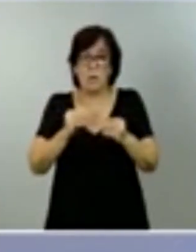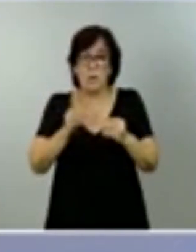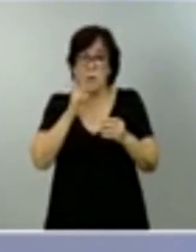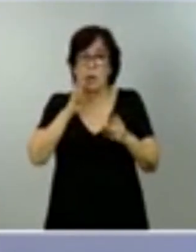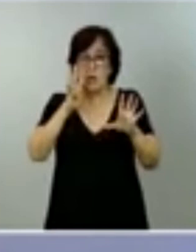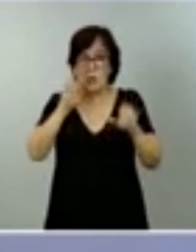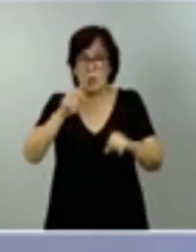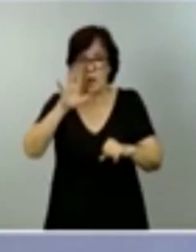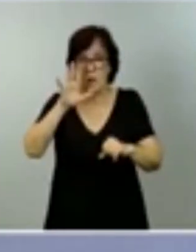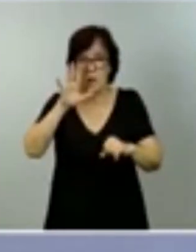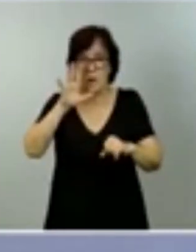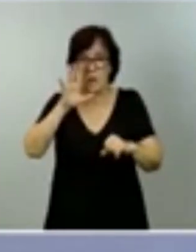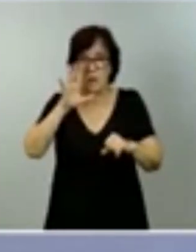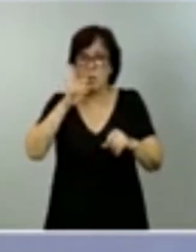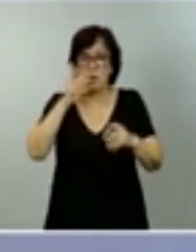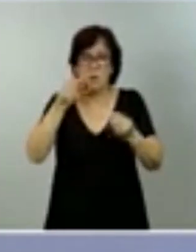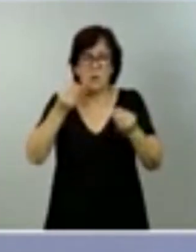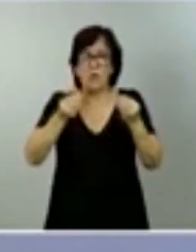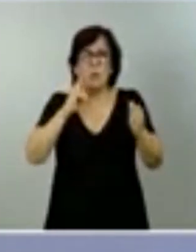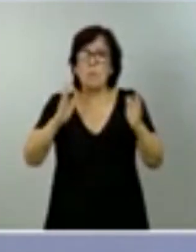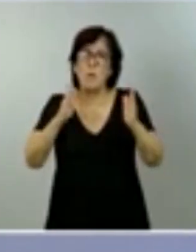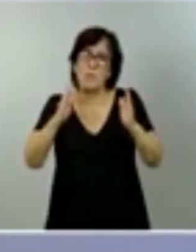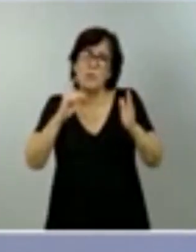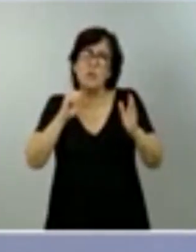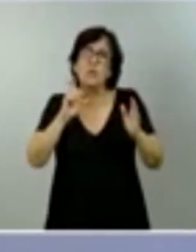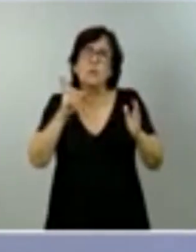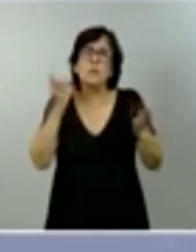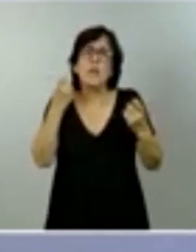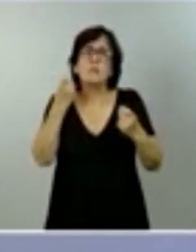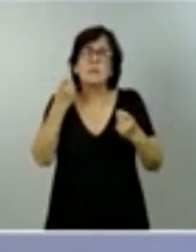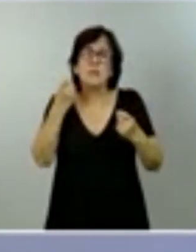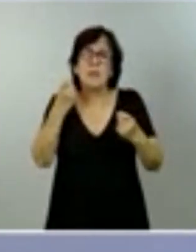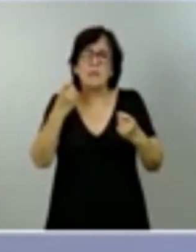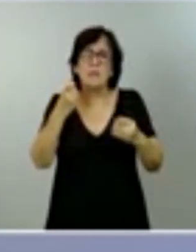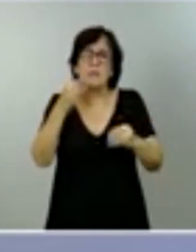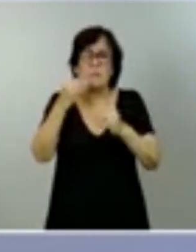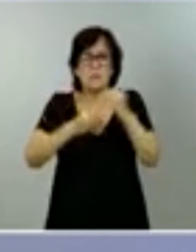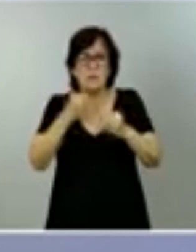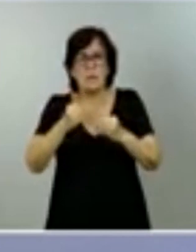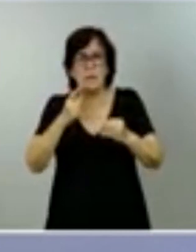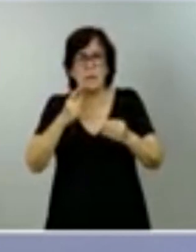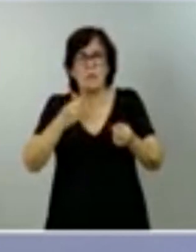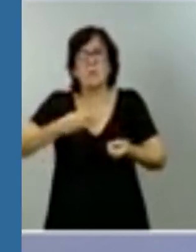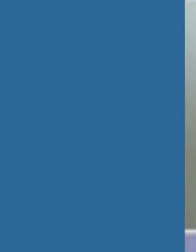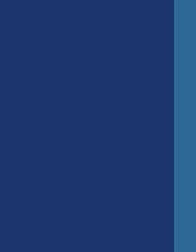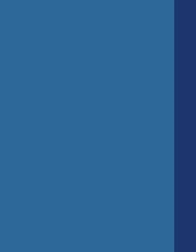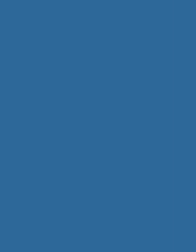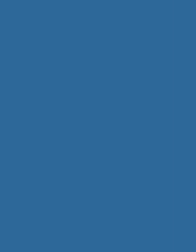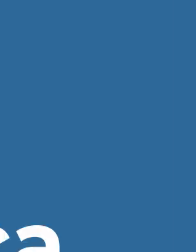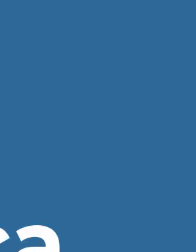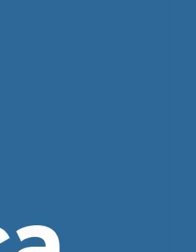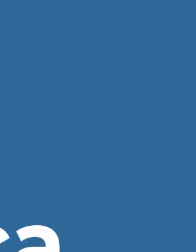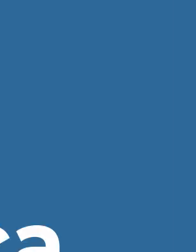por tanto, no vemos en estos momentos ninguna necesidad de trasladar pacientes entre comunidades autónomas.